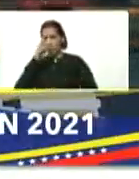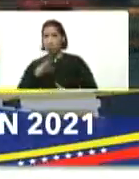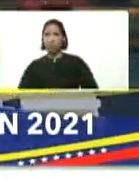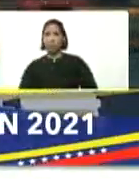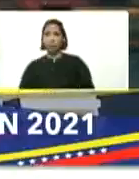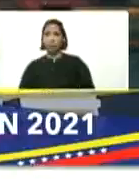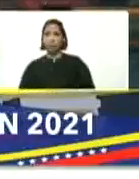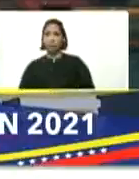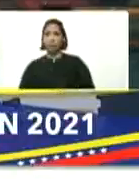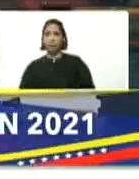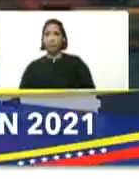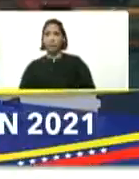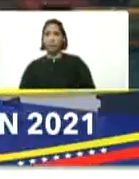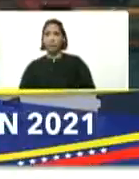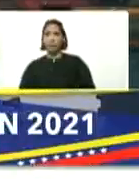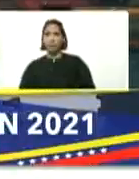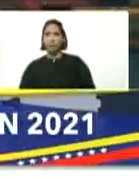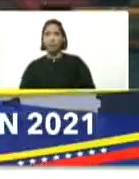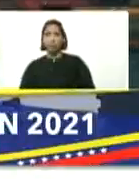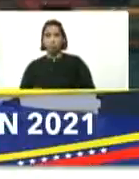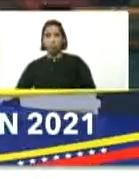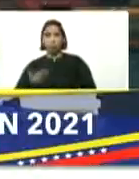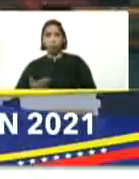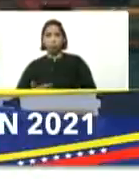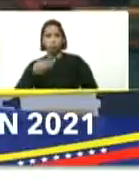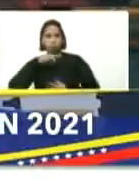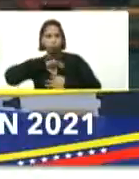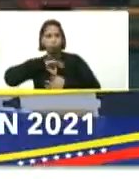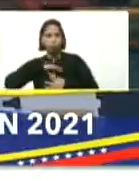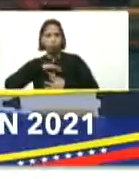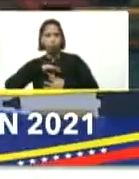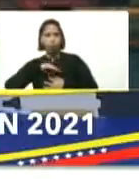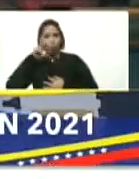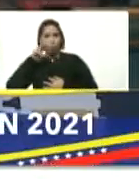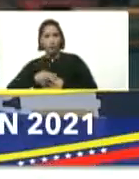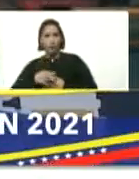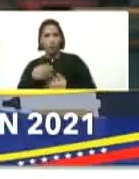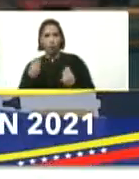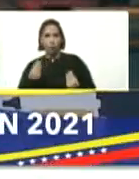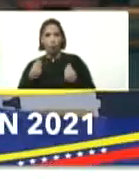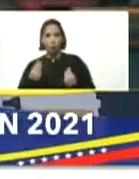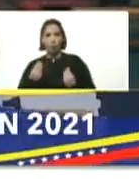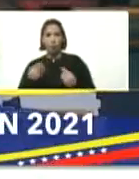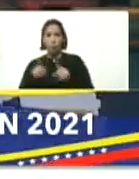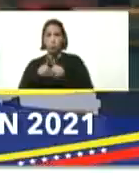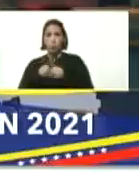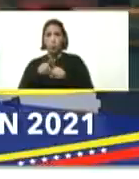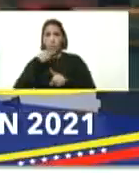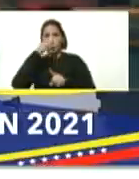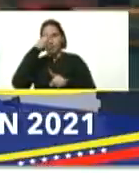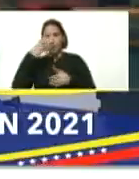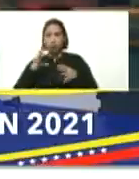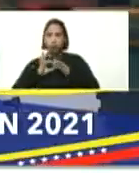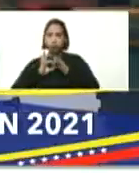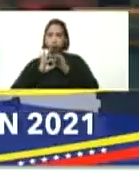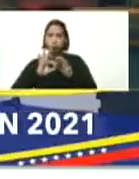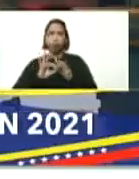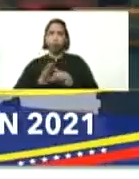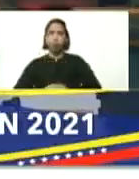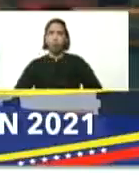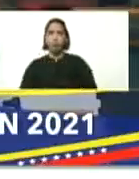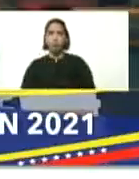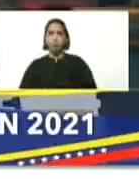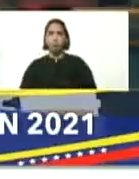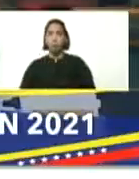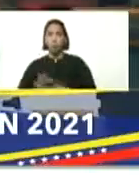verdad. Entrañable. Me consta lo entrañable que fue con su padre. Y lo entrañable